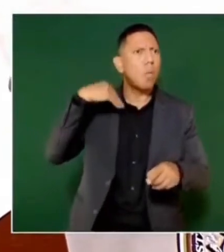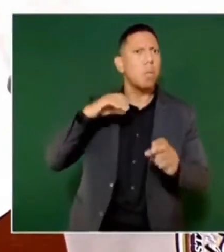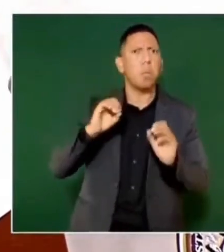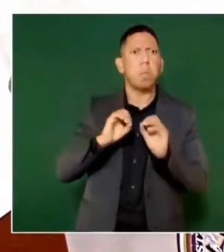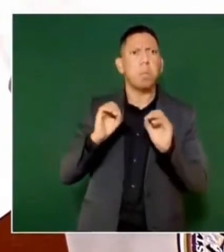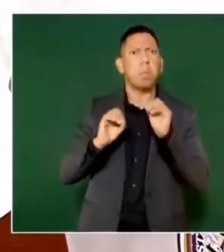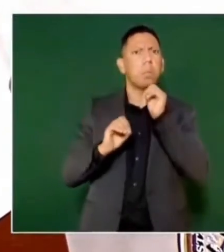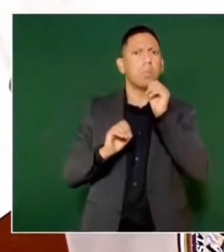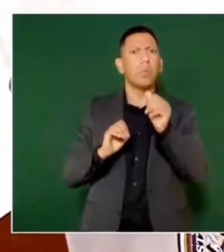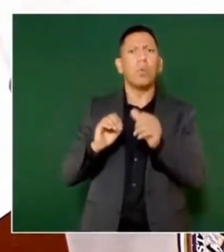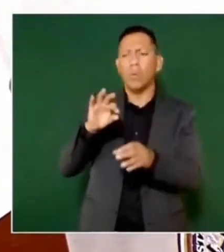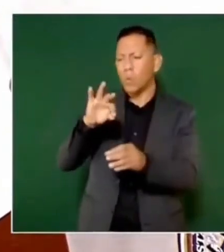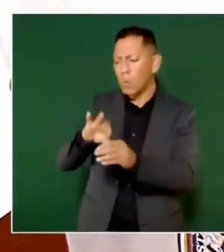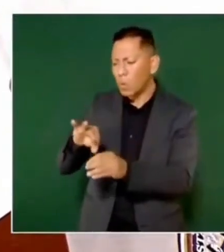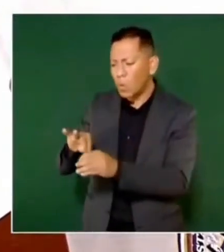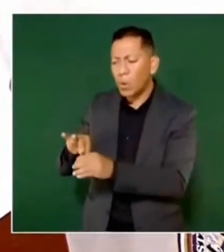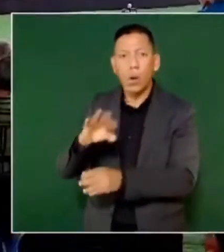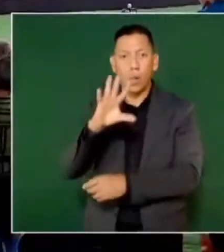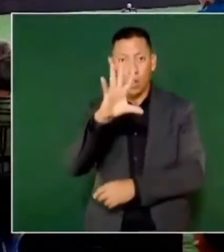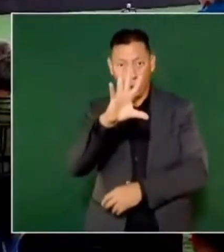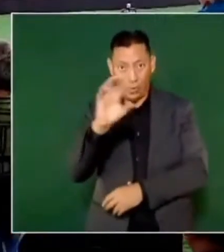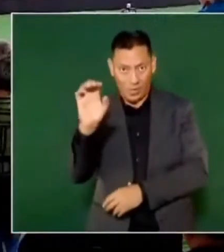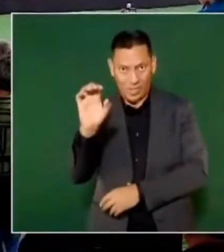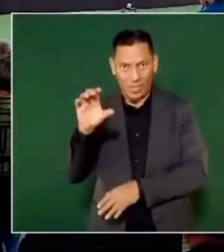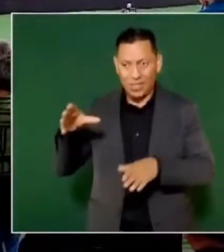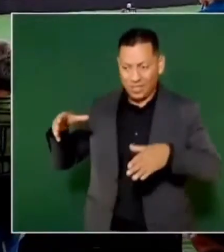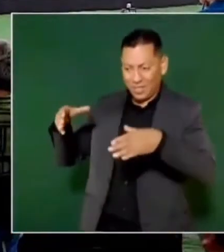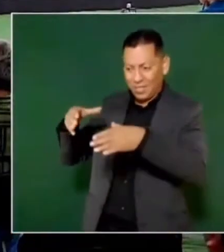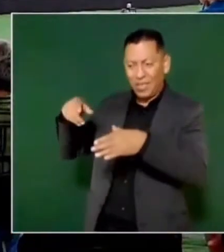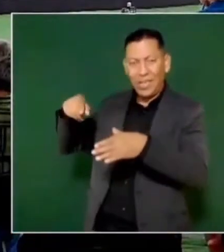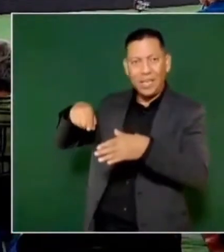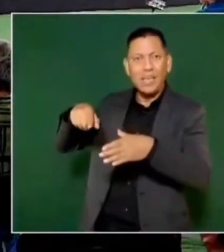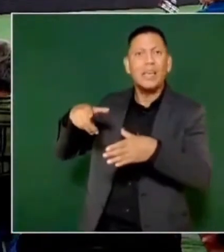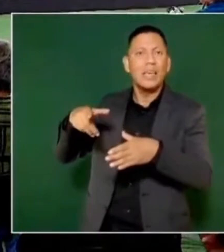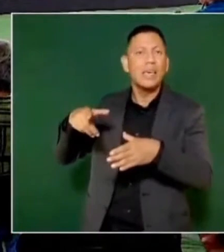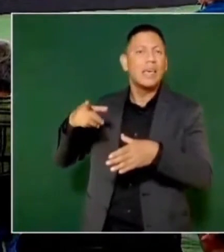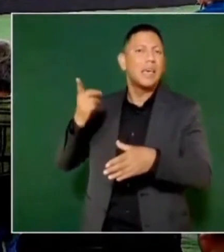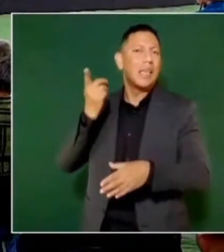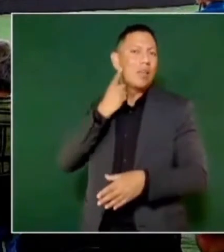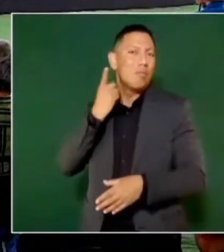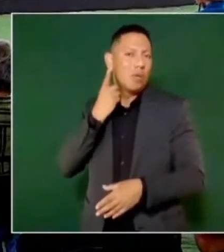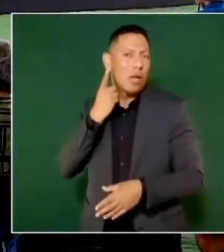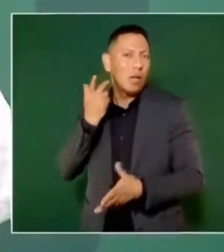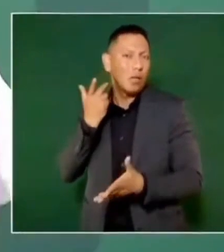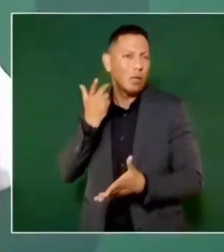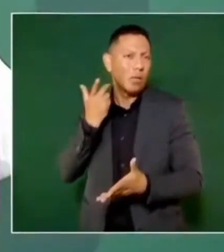cuántos votos de los 500 de la Cámara de Diputados